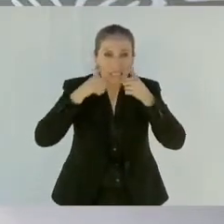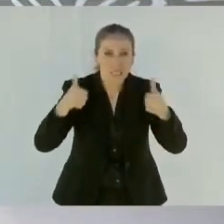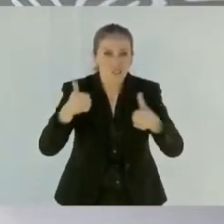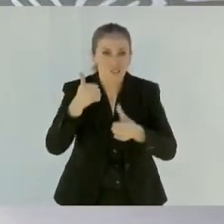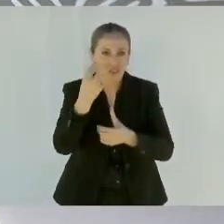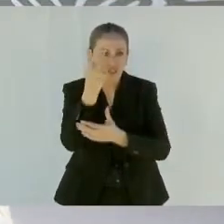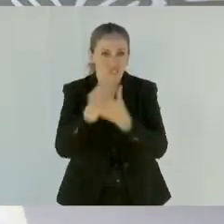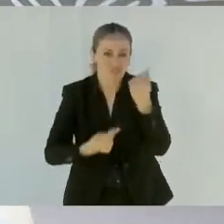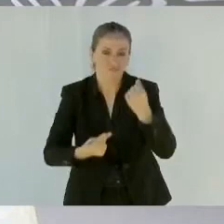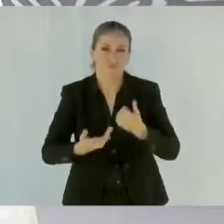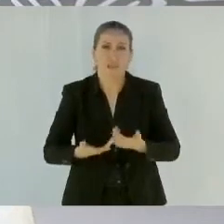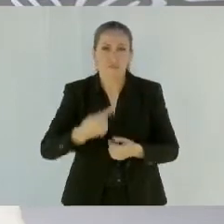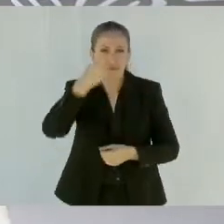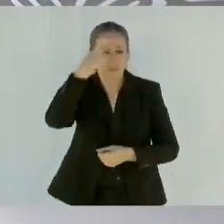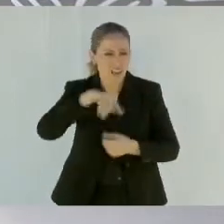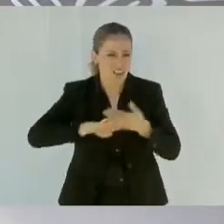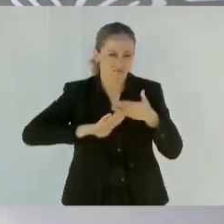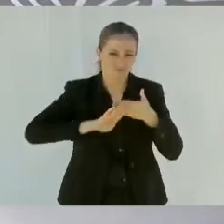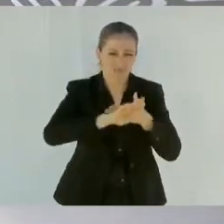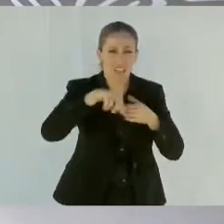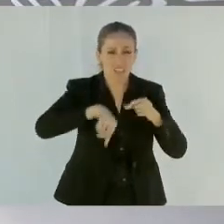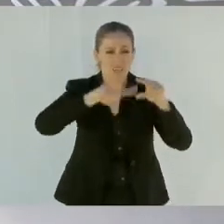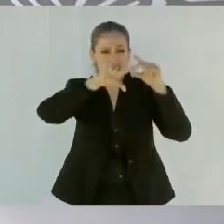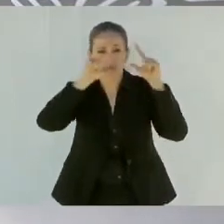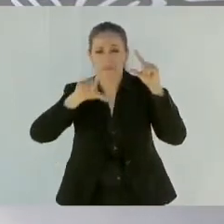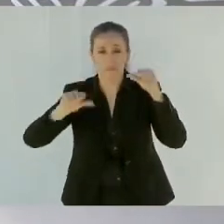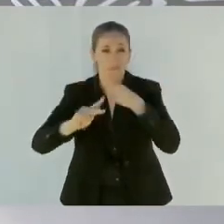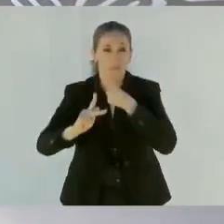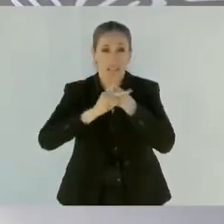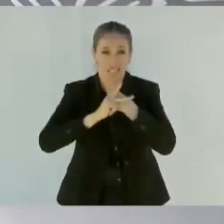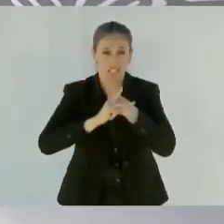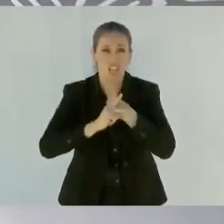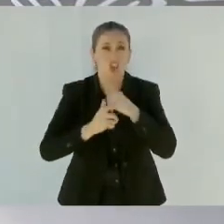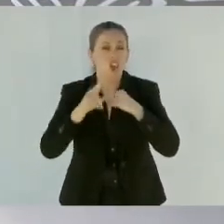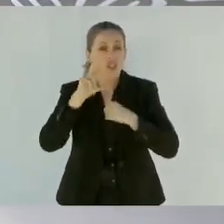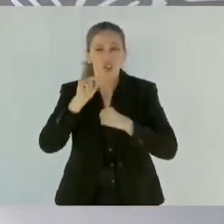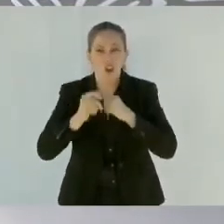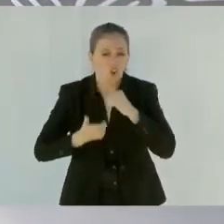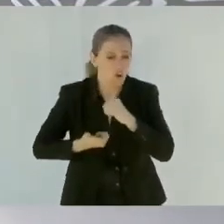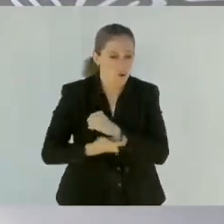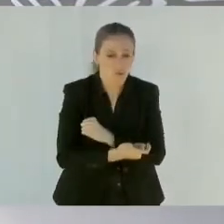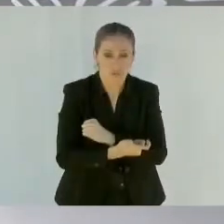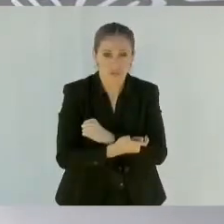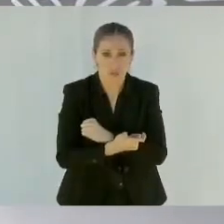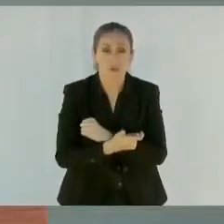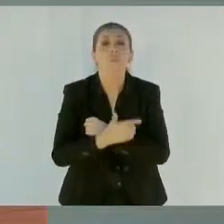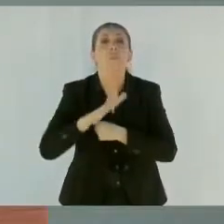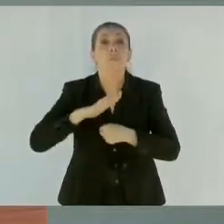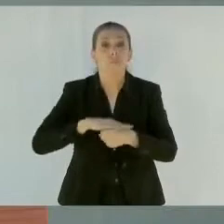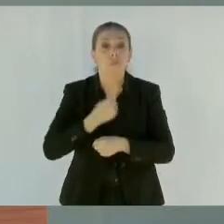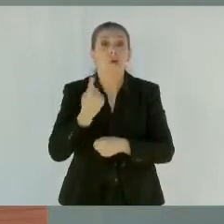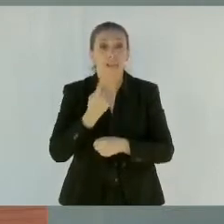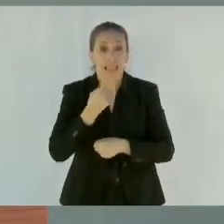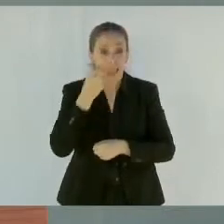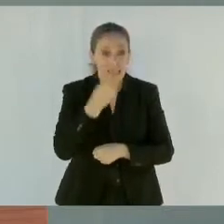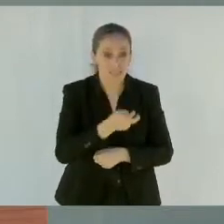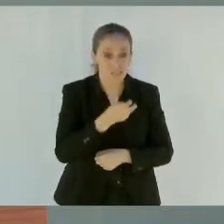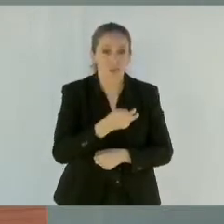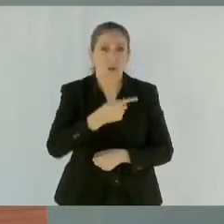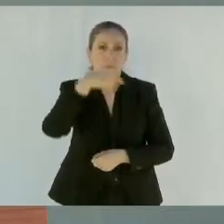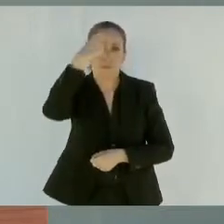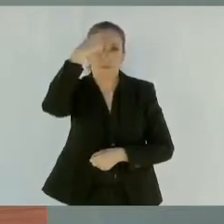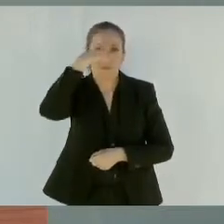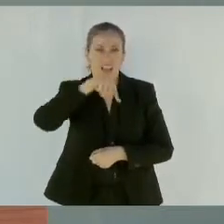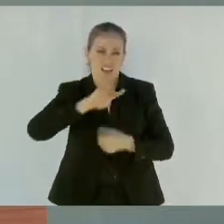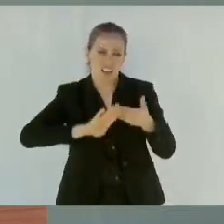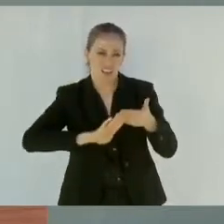Si no hay corrupción, el presupuesto alcanza, rinde. Lo estamos